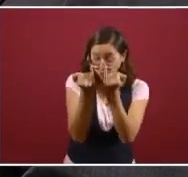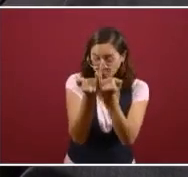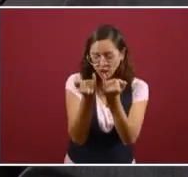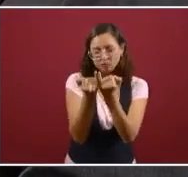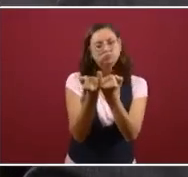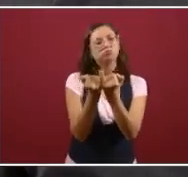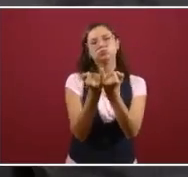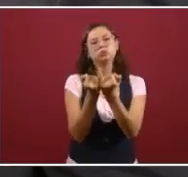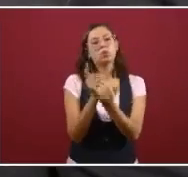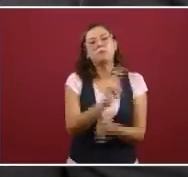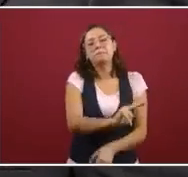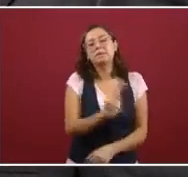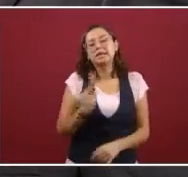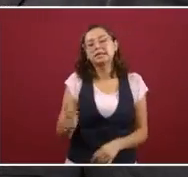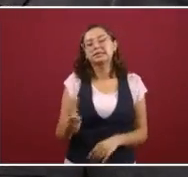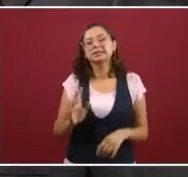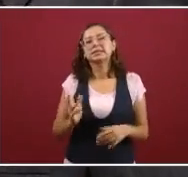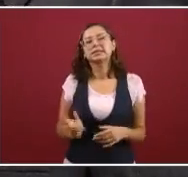allá